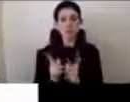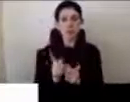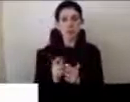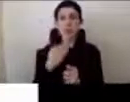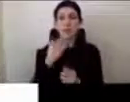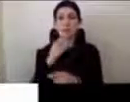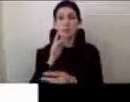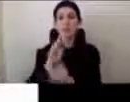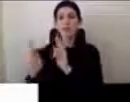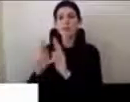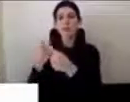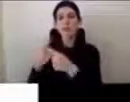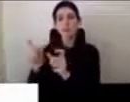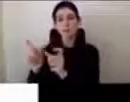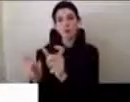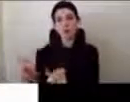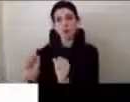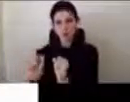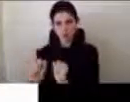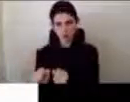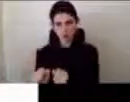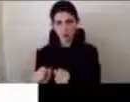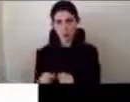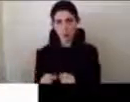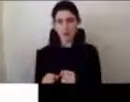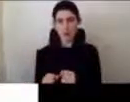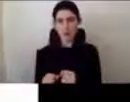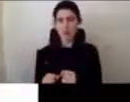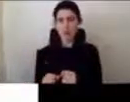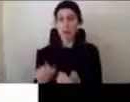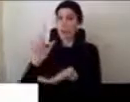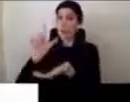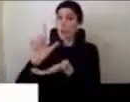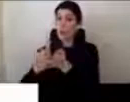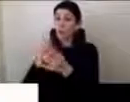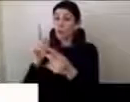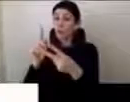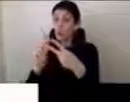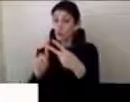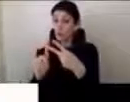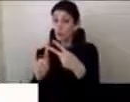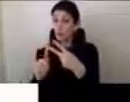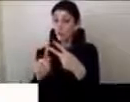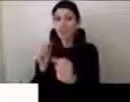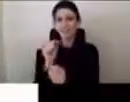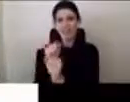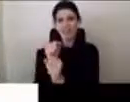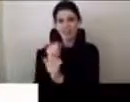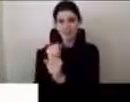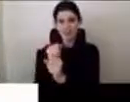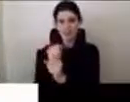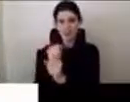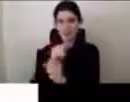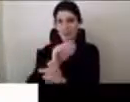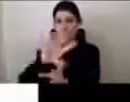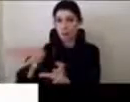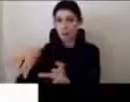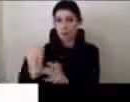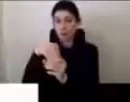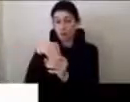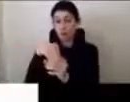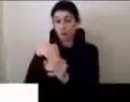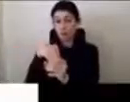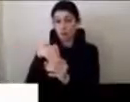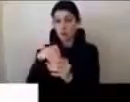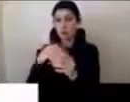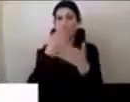otros. Un segundo espacio es el ámbito laboral. Los juegos pueden ser incluidos como una forma de